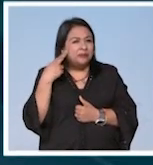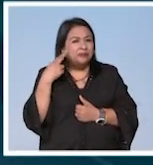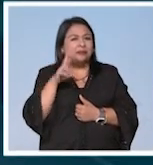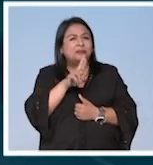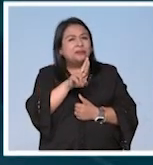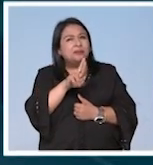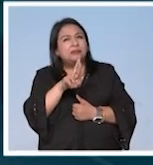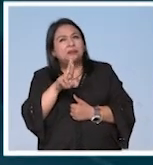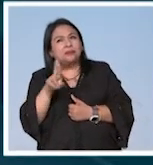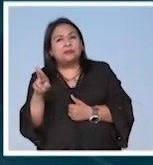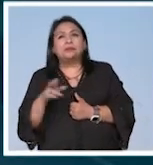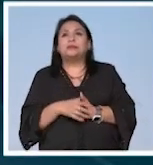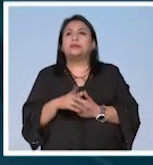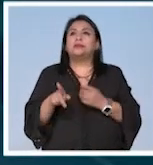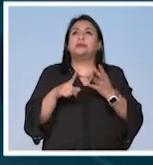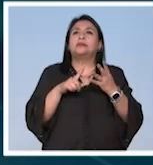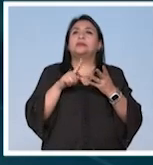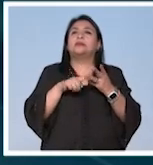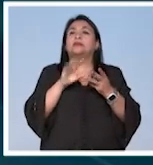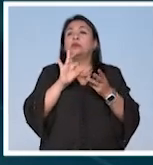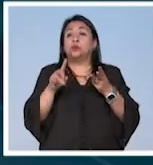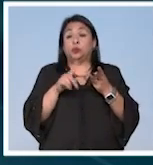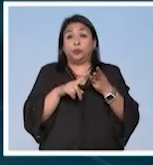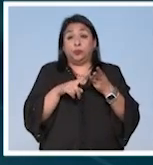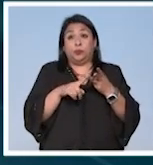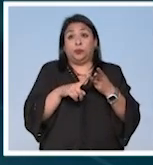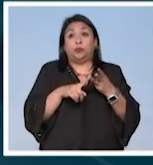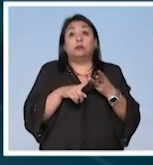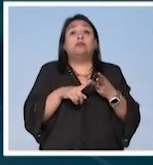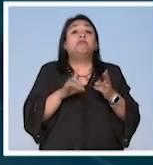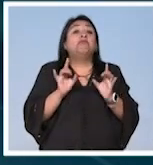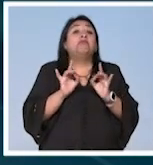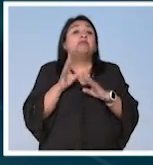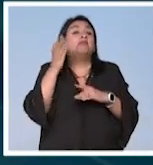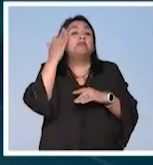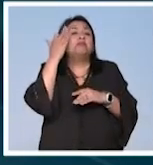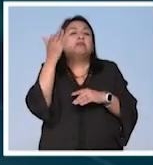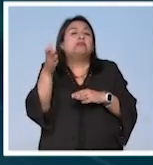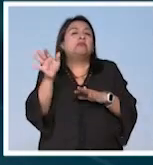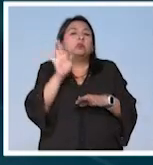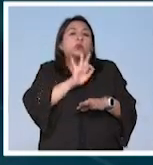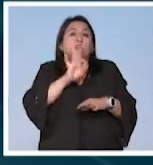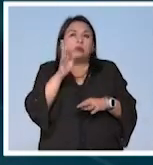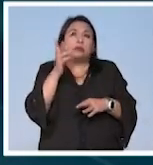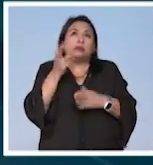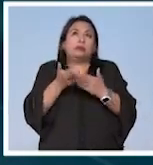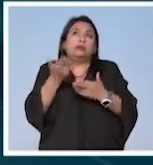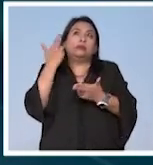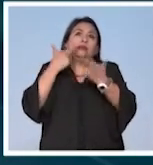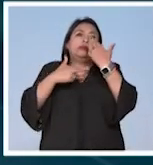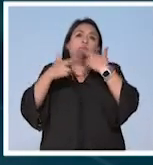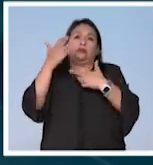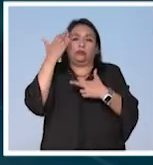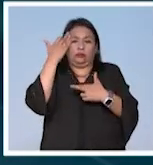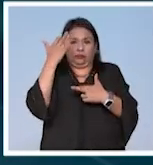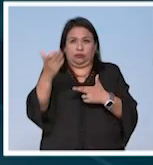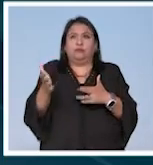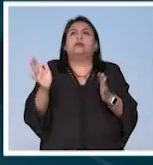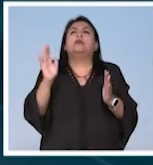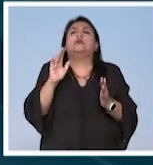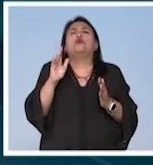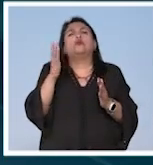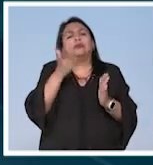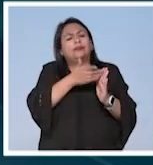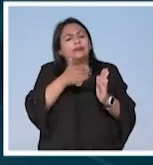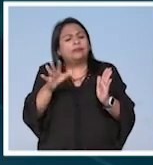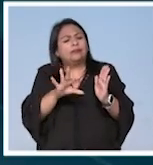también y finalmente si eh Por un ratito pudieras regresar el tiempo se te ofreciera regresar el tiempo A qué